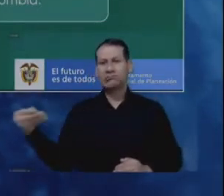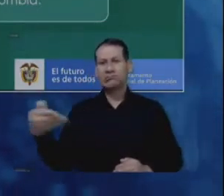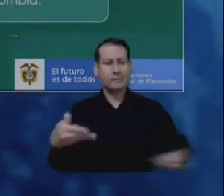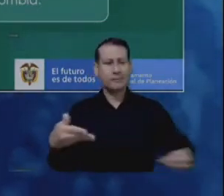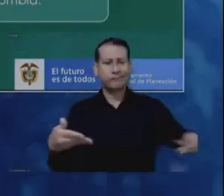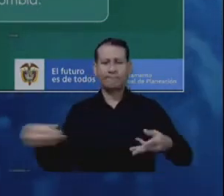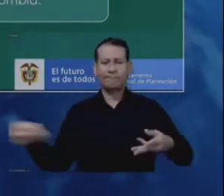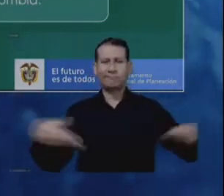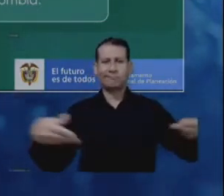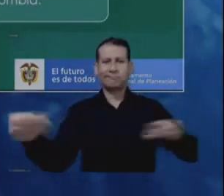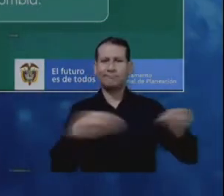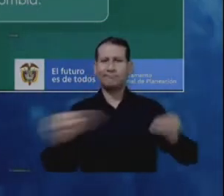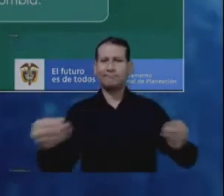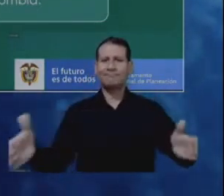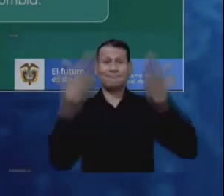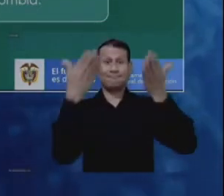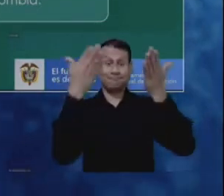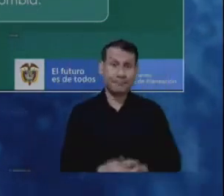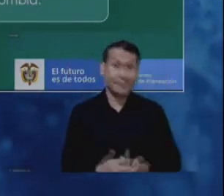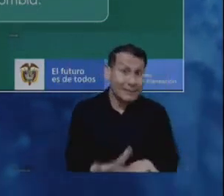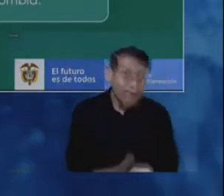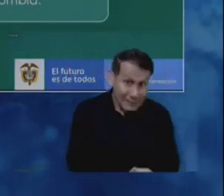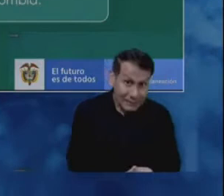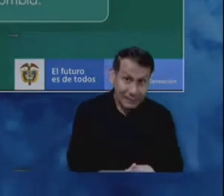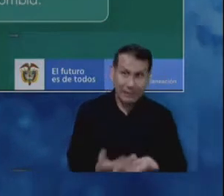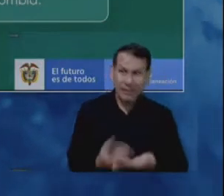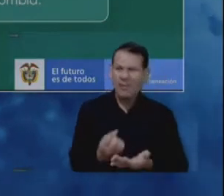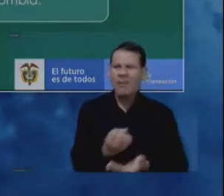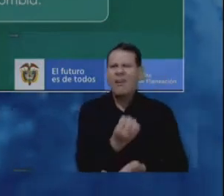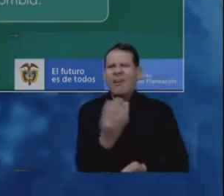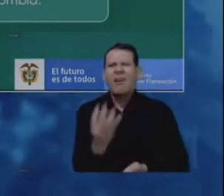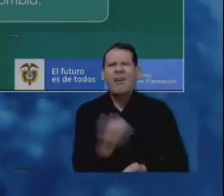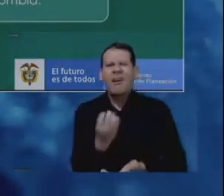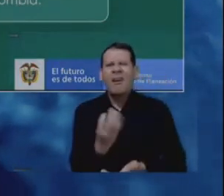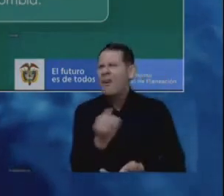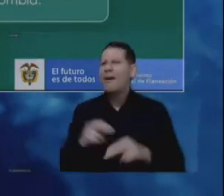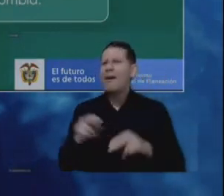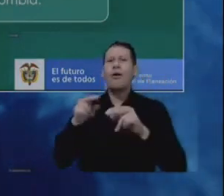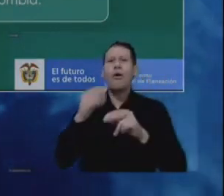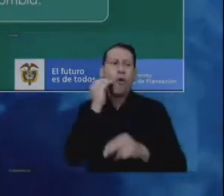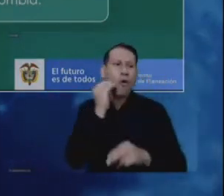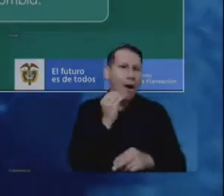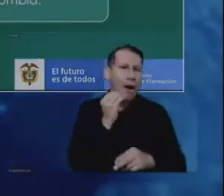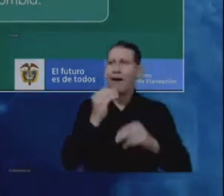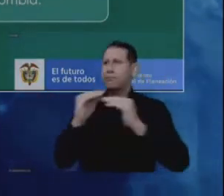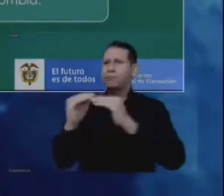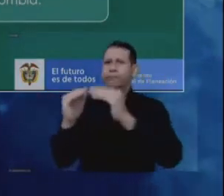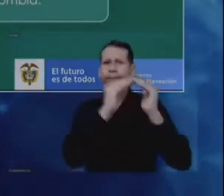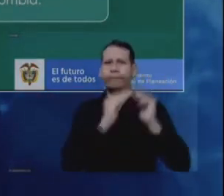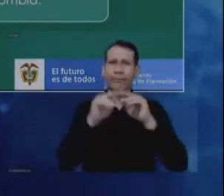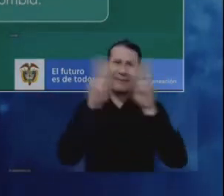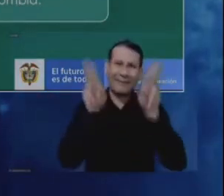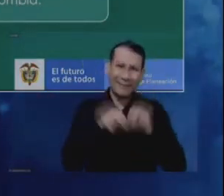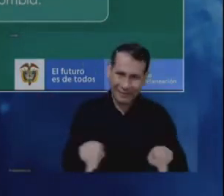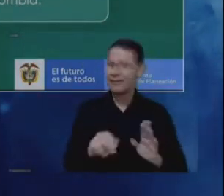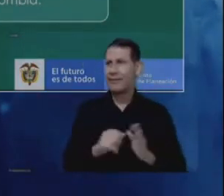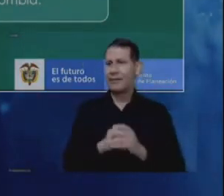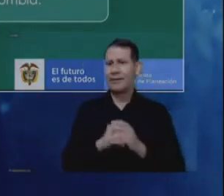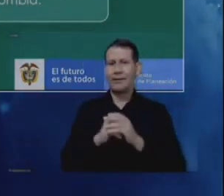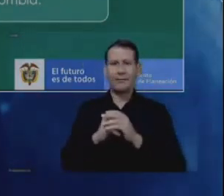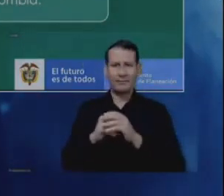cifra que, digamos, también nosotros todos conocemos, que es el porcentaje de hogares con conexión a Internet suscrita, que involucra Internet fijo y móvil, que es la meta